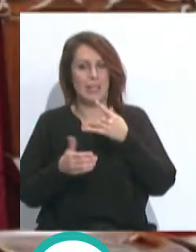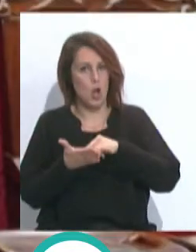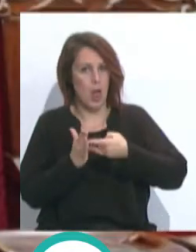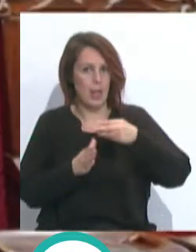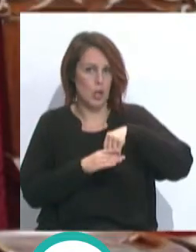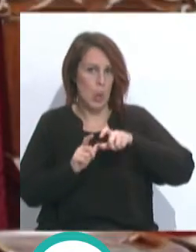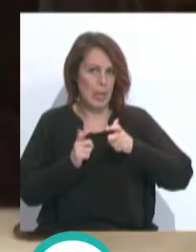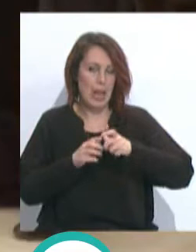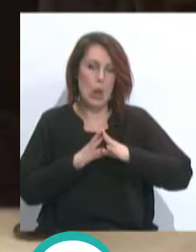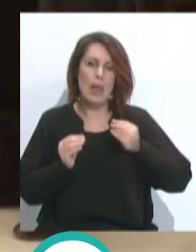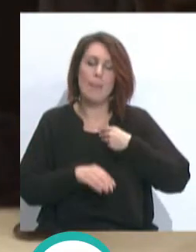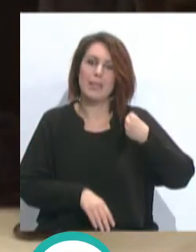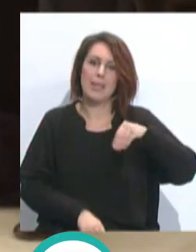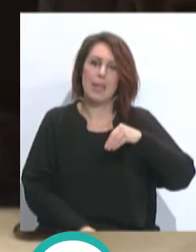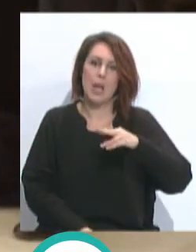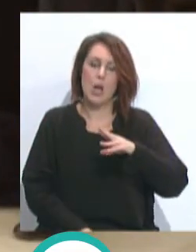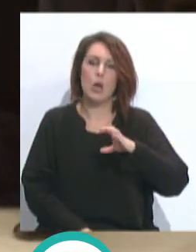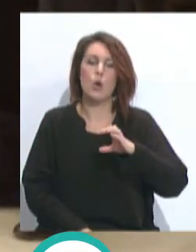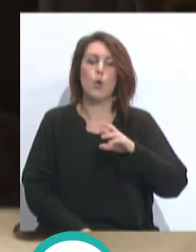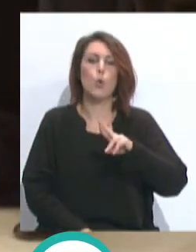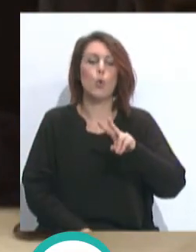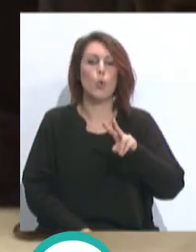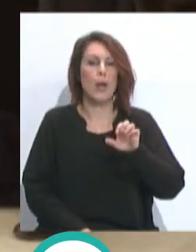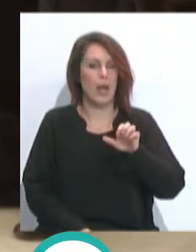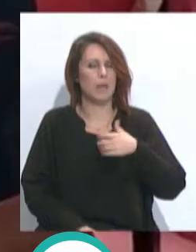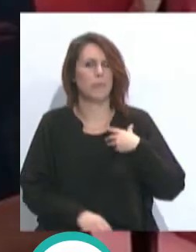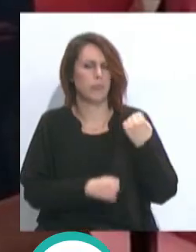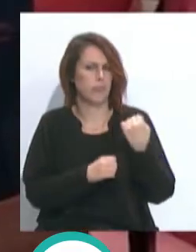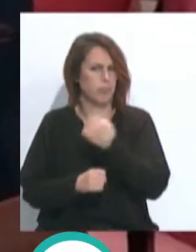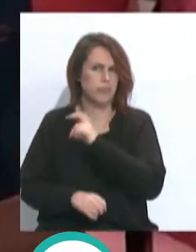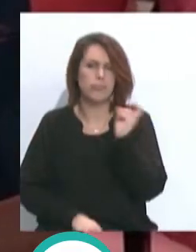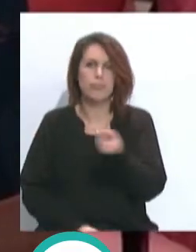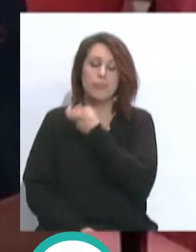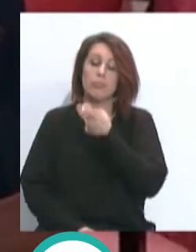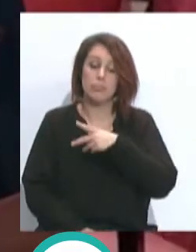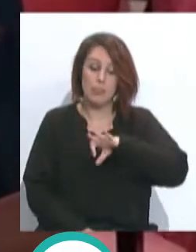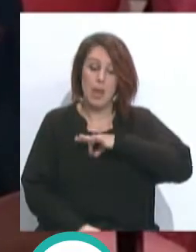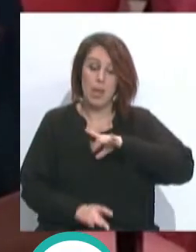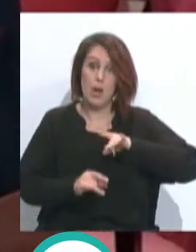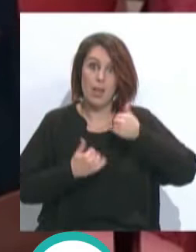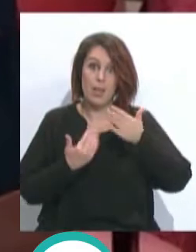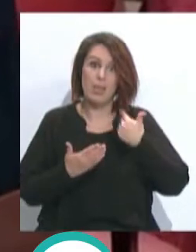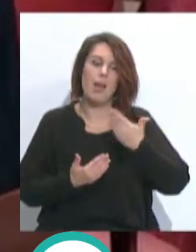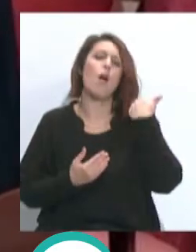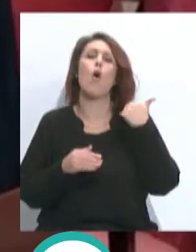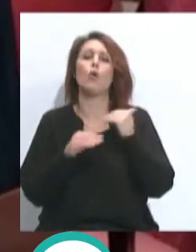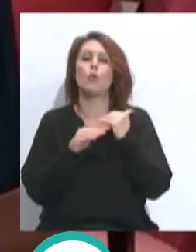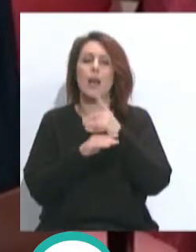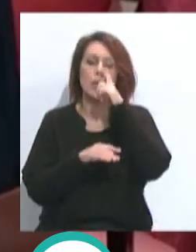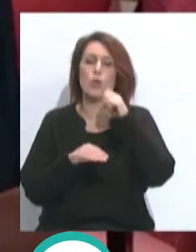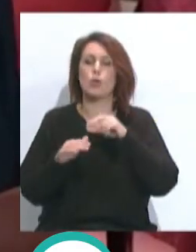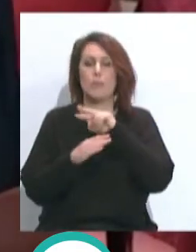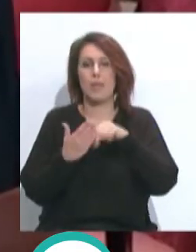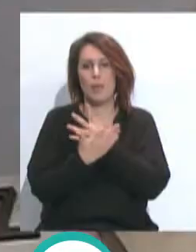Junta y el presidente de la CRUE, entre otras autoridades. En la concesión de esta medalla de oro, que se aprobó en octubre de